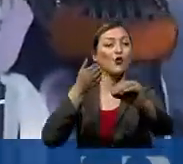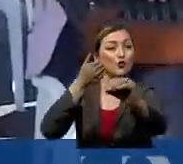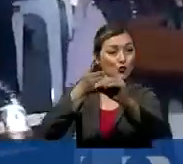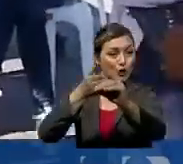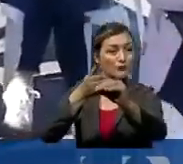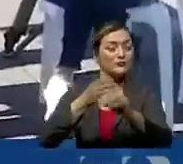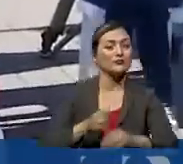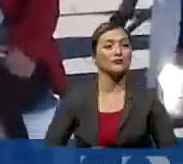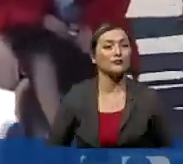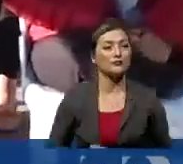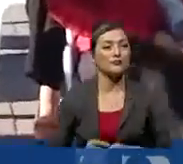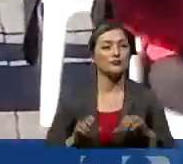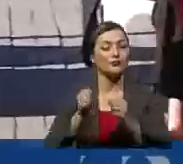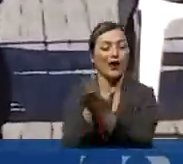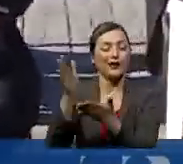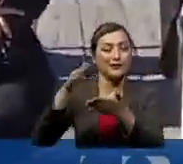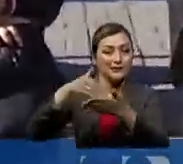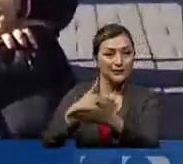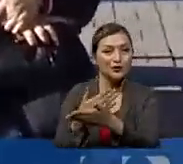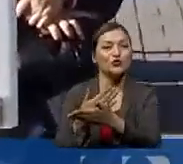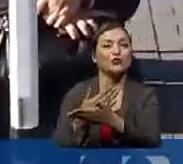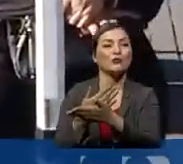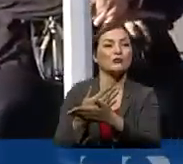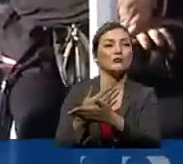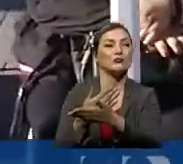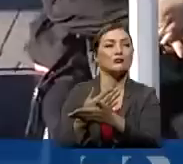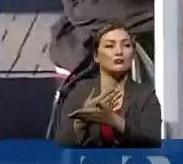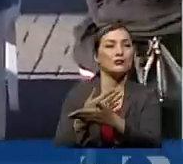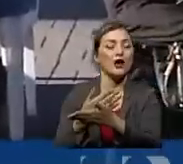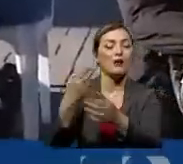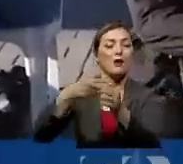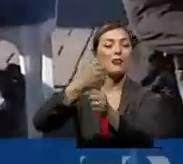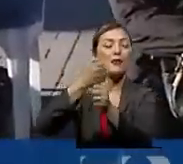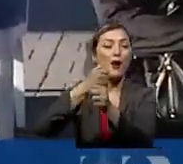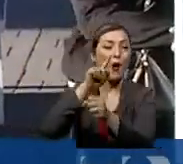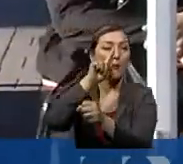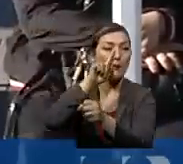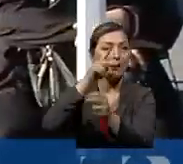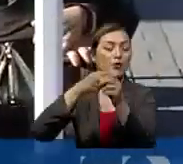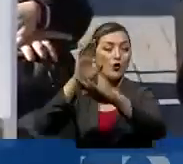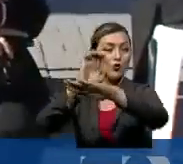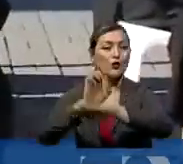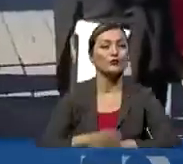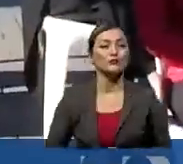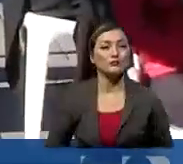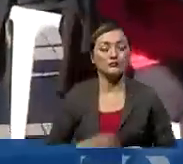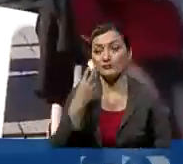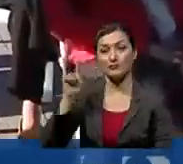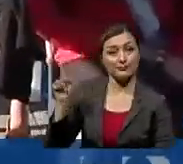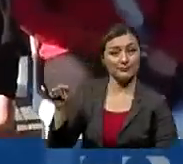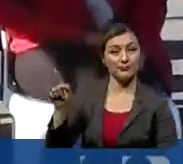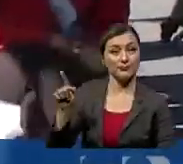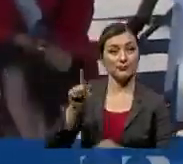de poder acceder a una fuente de empleo, pues acá en Ecuador. Ahí pueden observar,